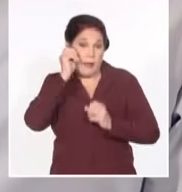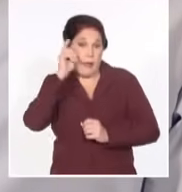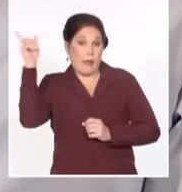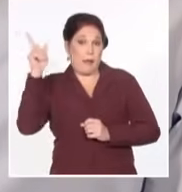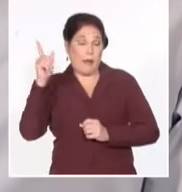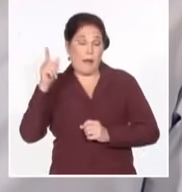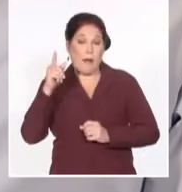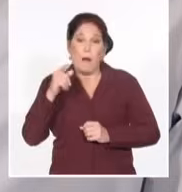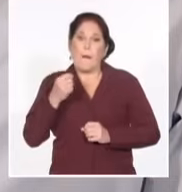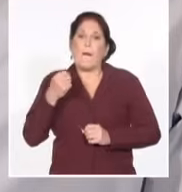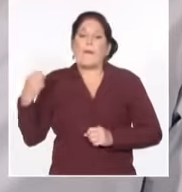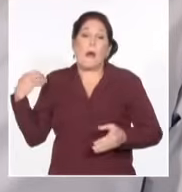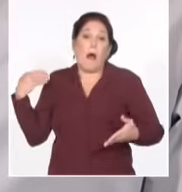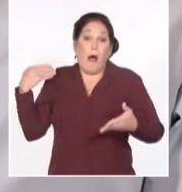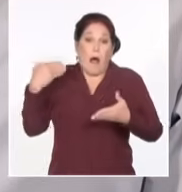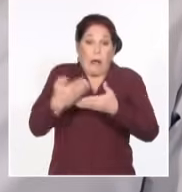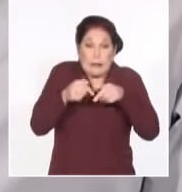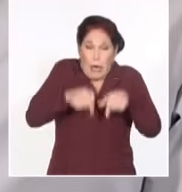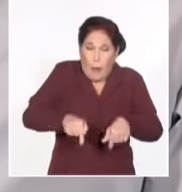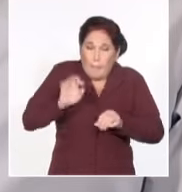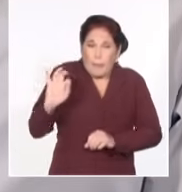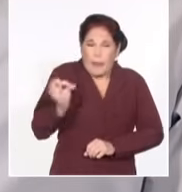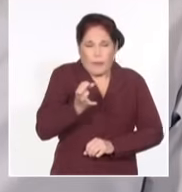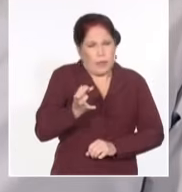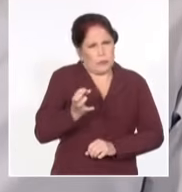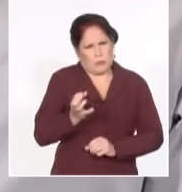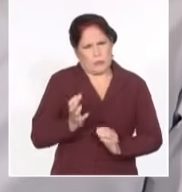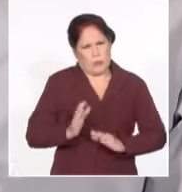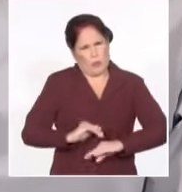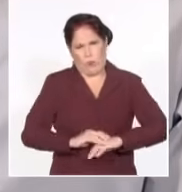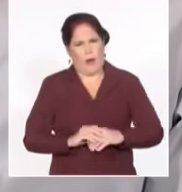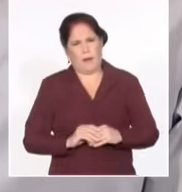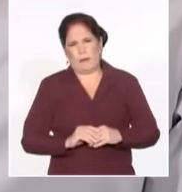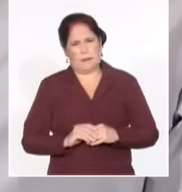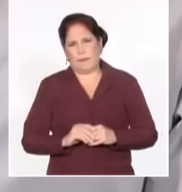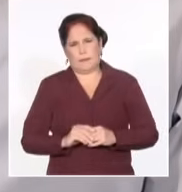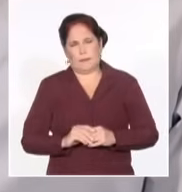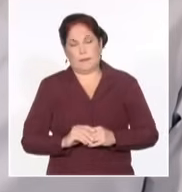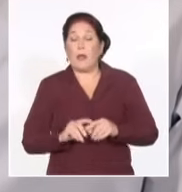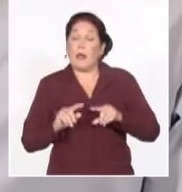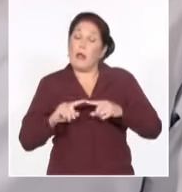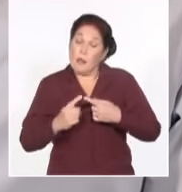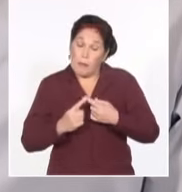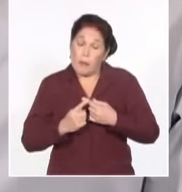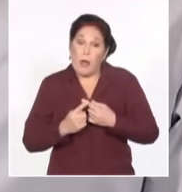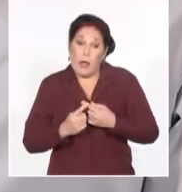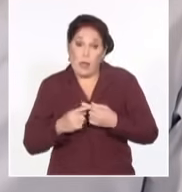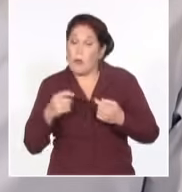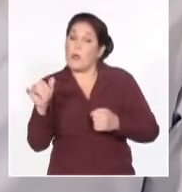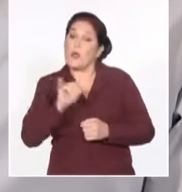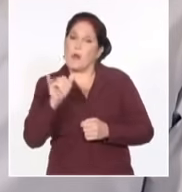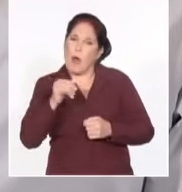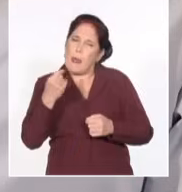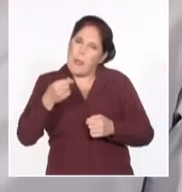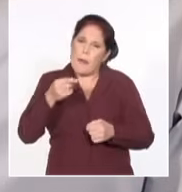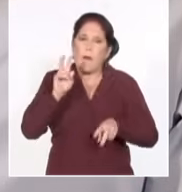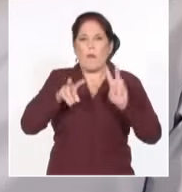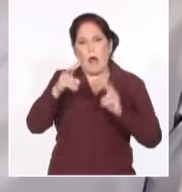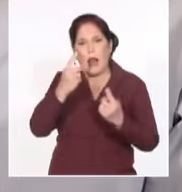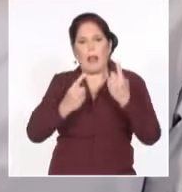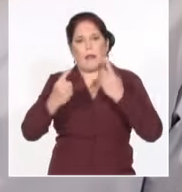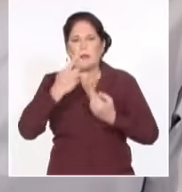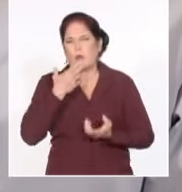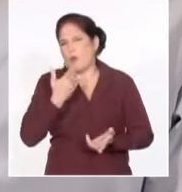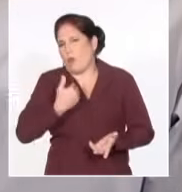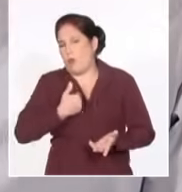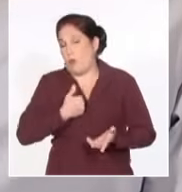hecho bien, que todo es perfecto y que tenemos la razón en todo. Ahora, yo creo que